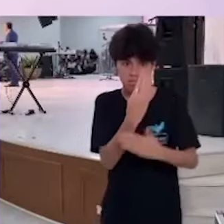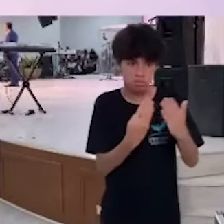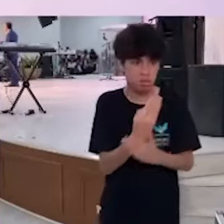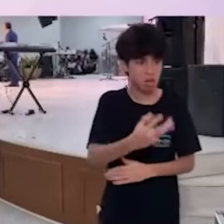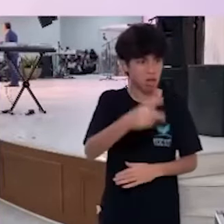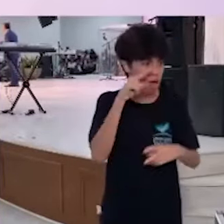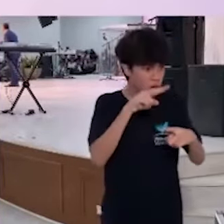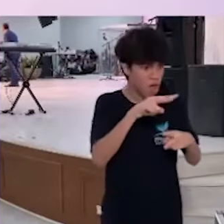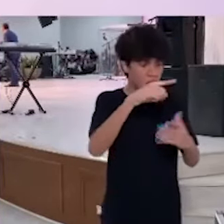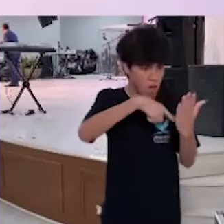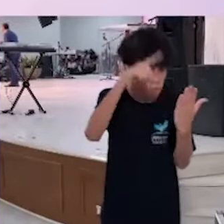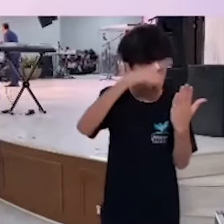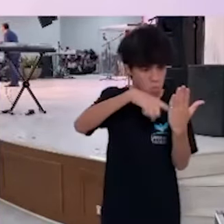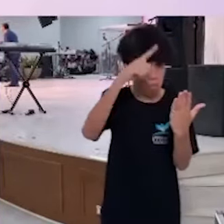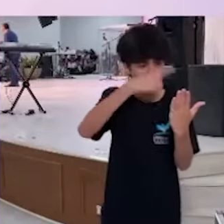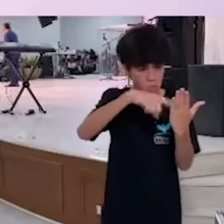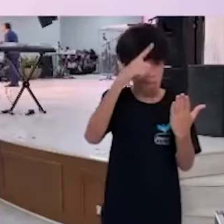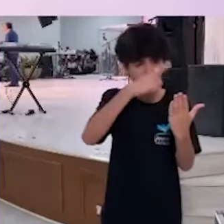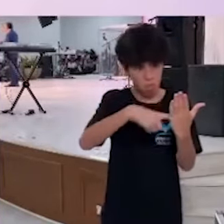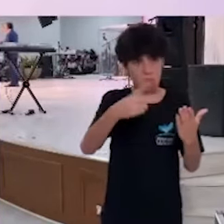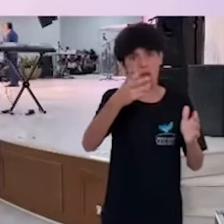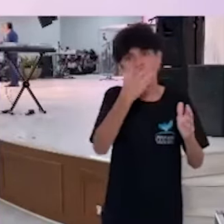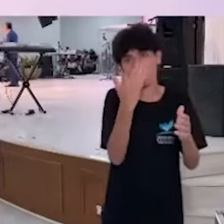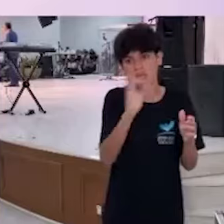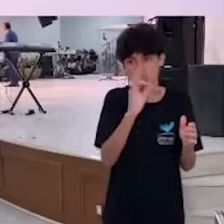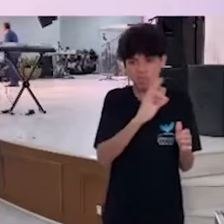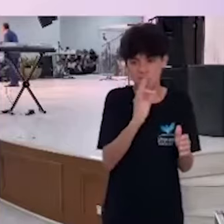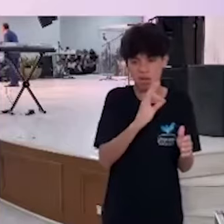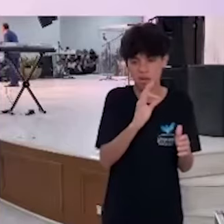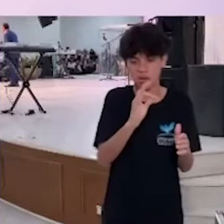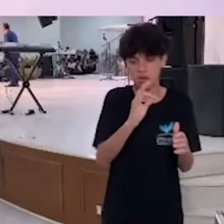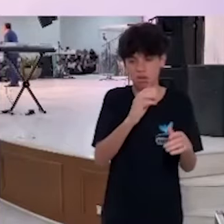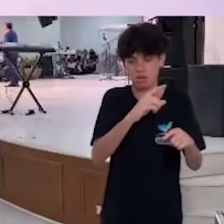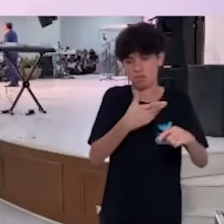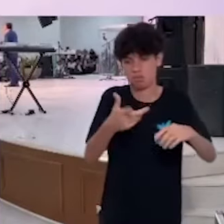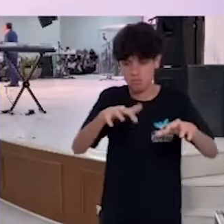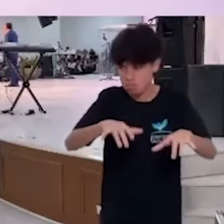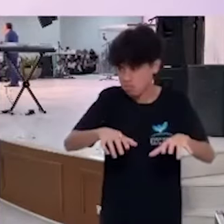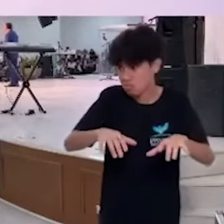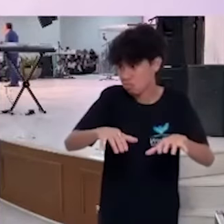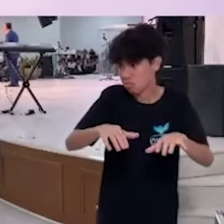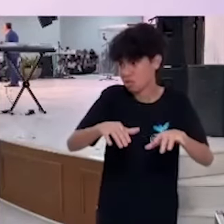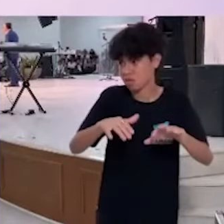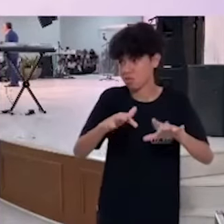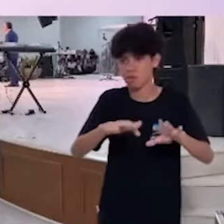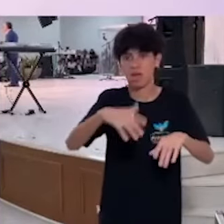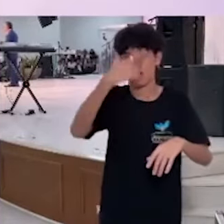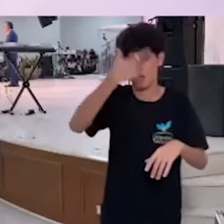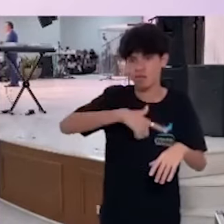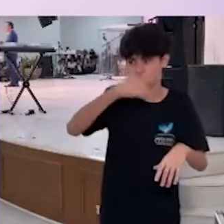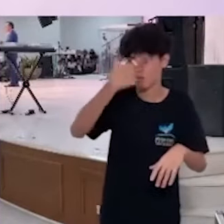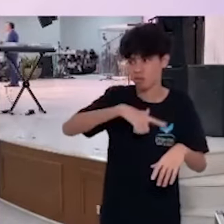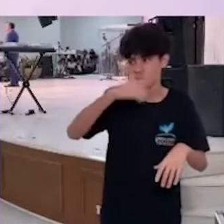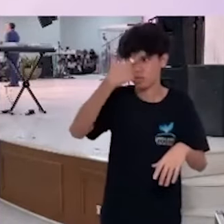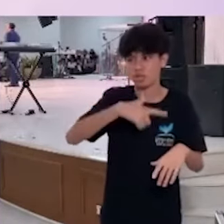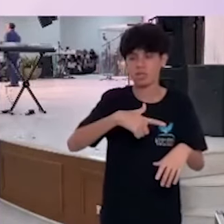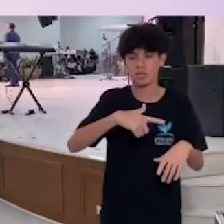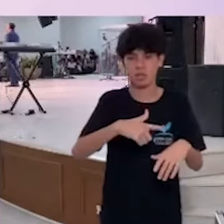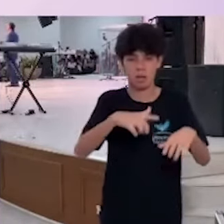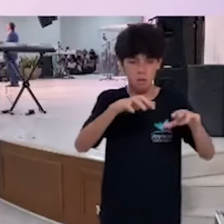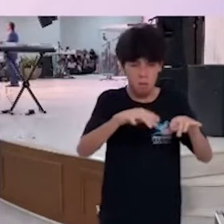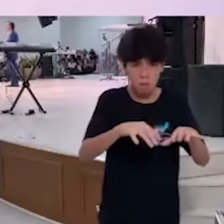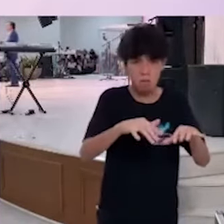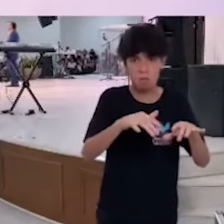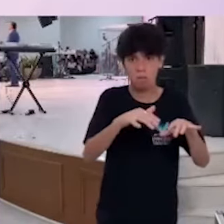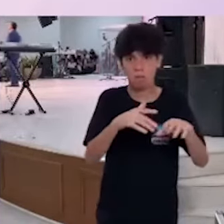2:00, 3:00 de la mañana en el teléfono celular. 2:00, 3:00 de la mañana en la computadora haciendo quién sabe qué cosas. Y al otro día te levantas